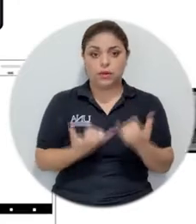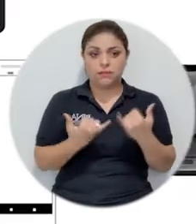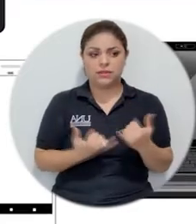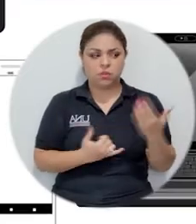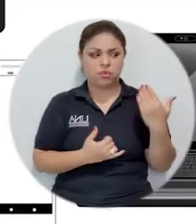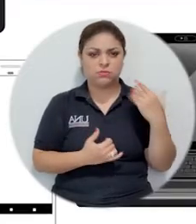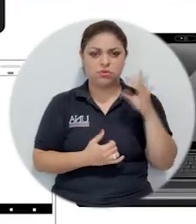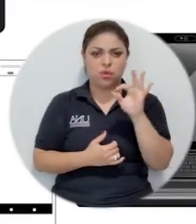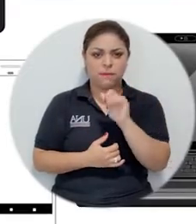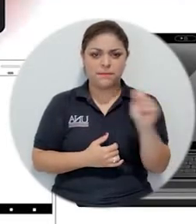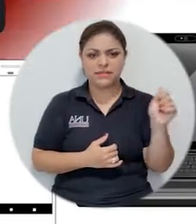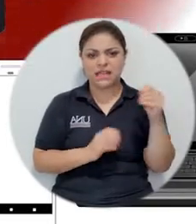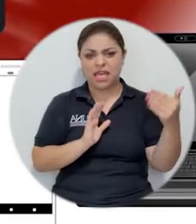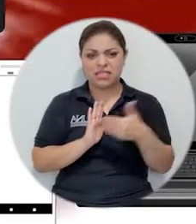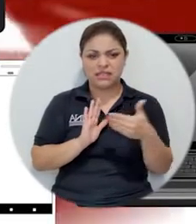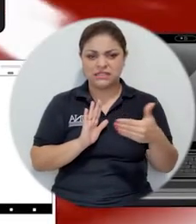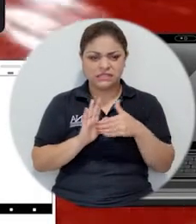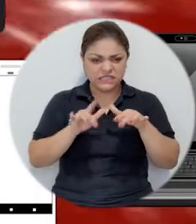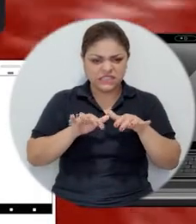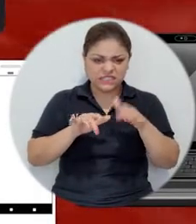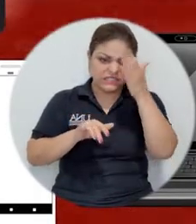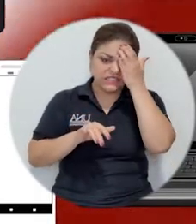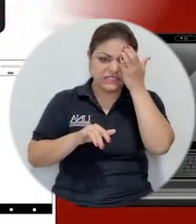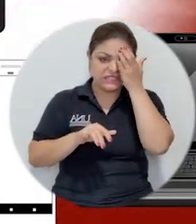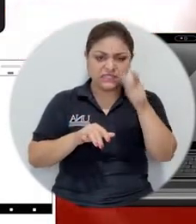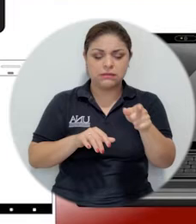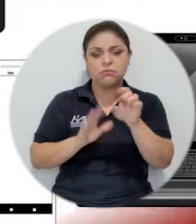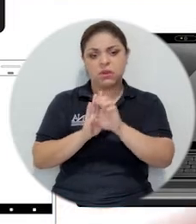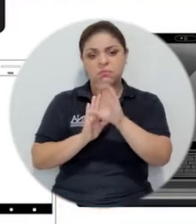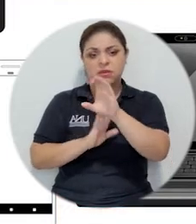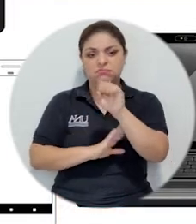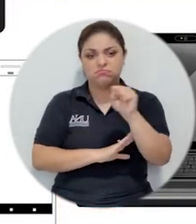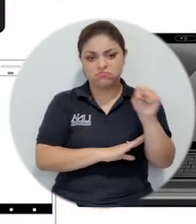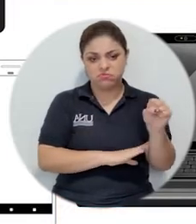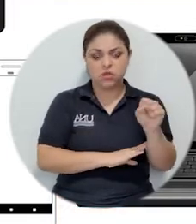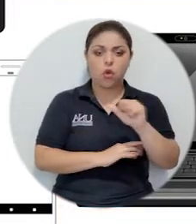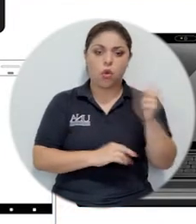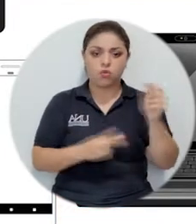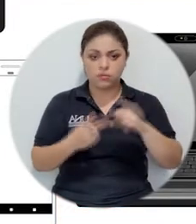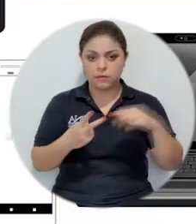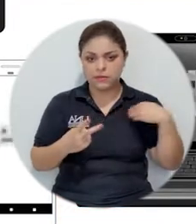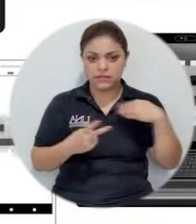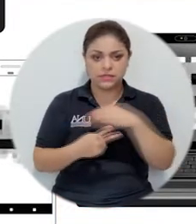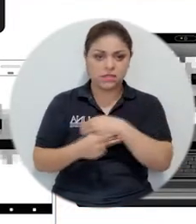Actualmente, en los últimos 9 meses, hemos recibido ataques importantes. Uno que fue la Caja Costarricense de